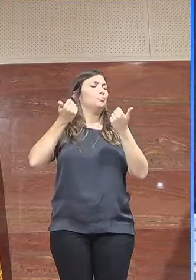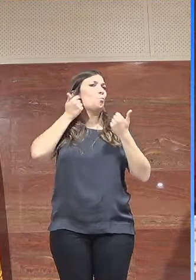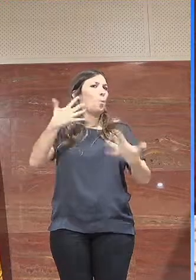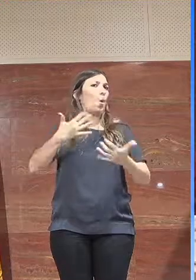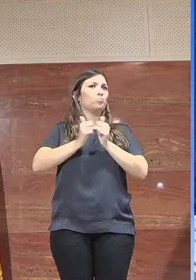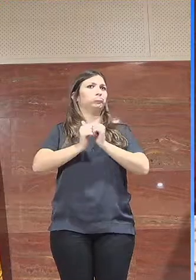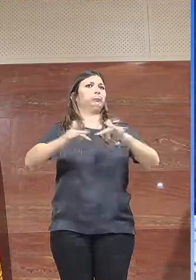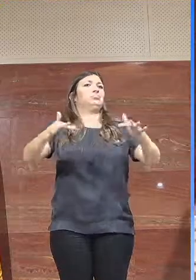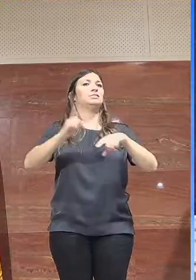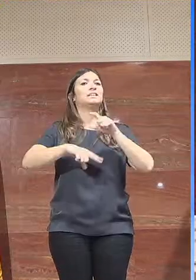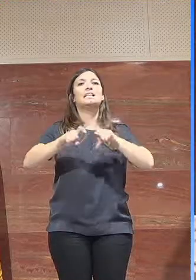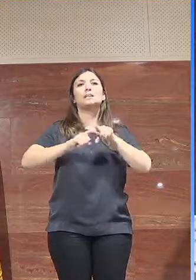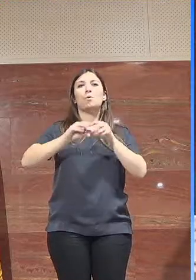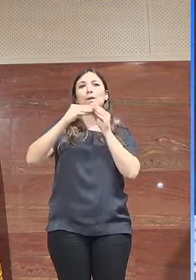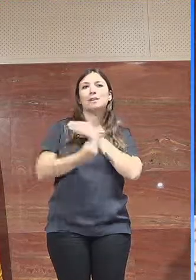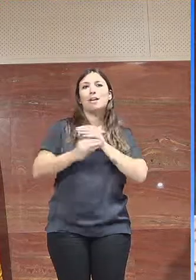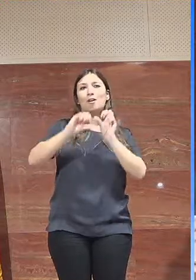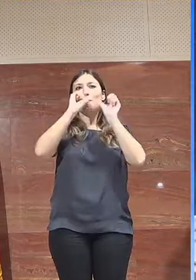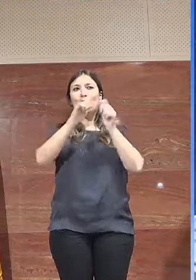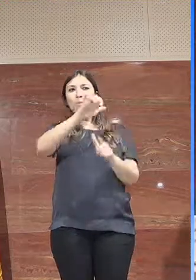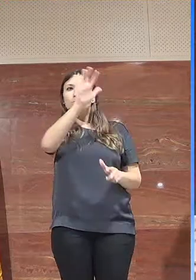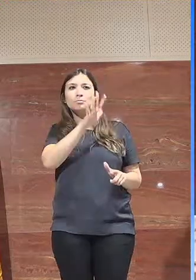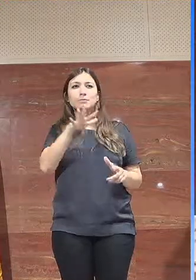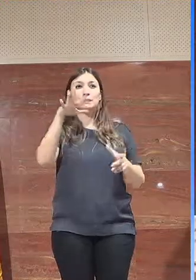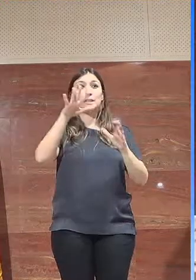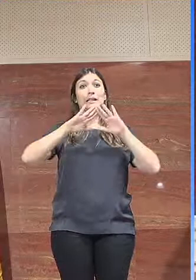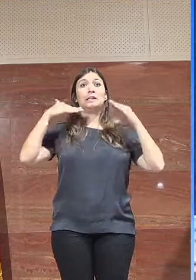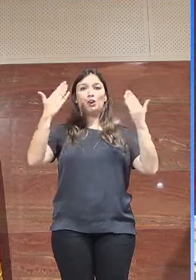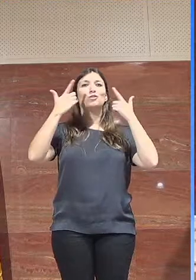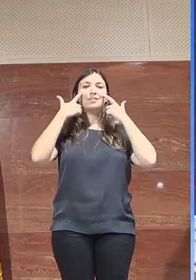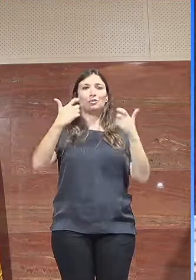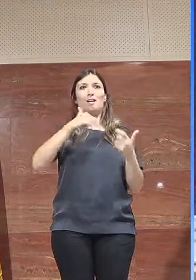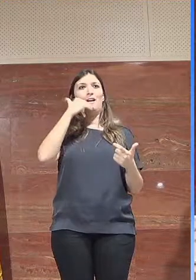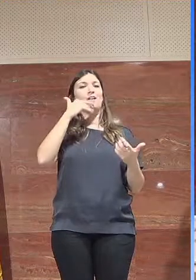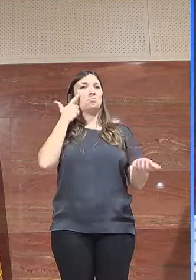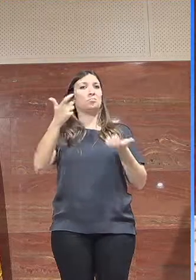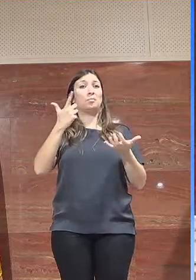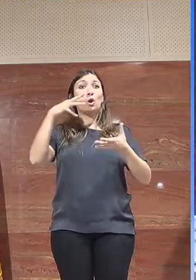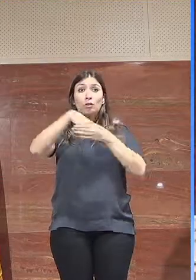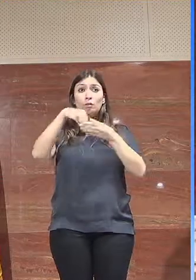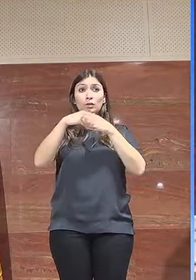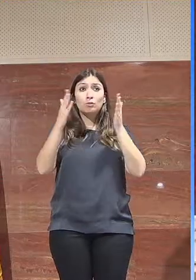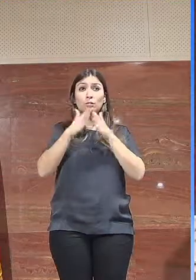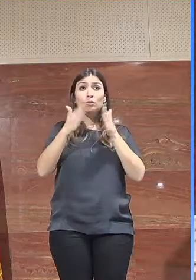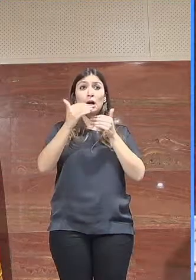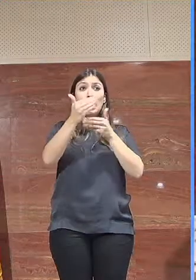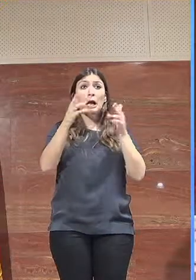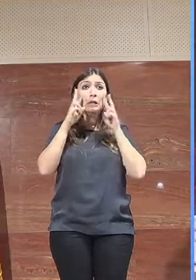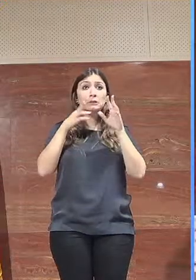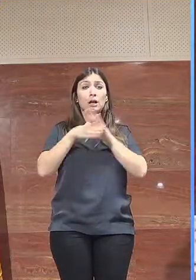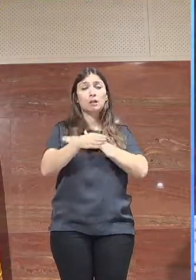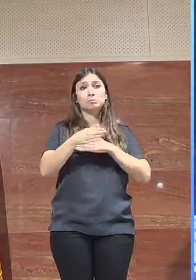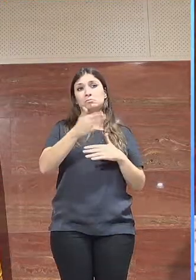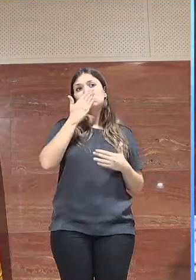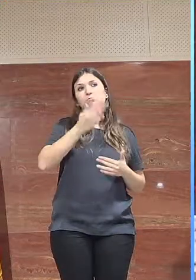a sus materiales y sus acabados o sus volumetrías exteriores, pero en cambio, si analizamos el interior de las viviendas, pues bueno, pues todavía en muchos